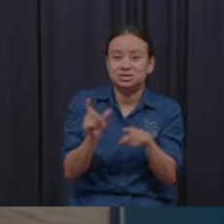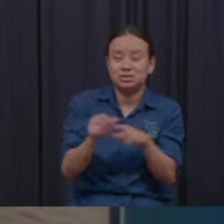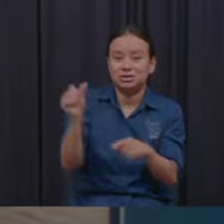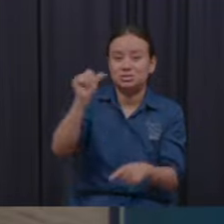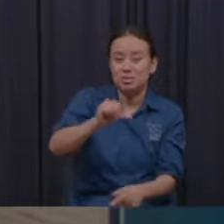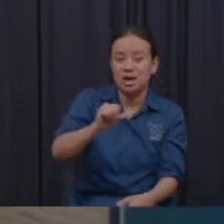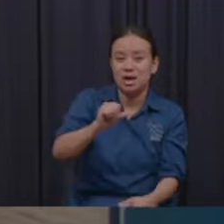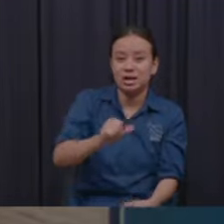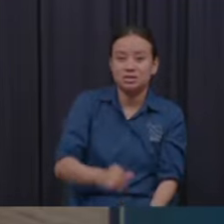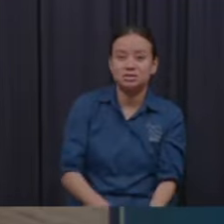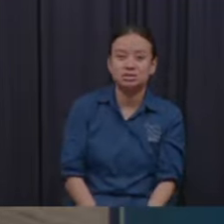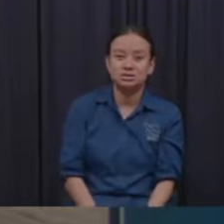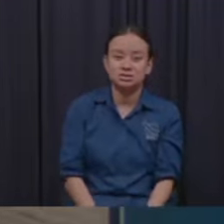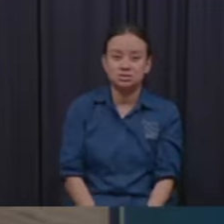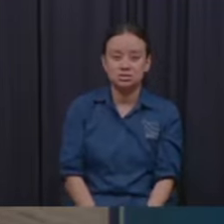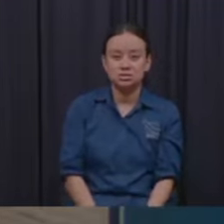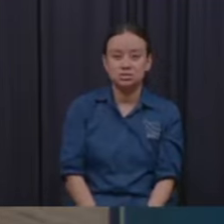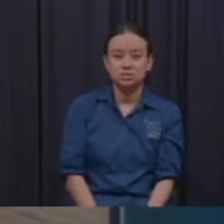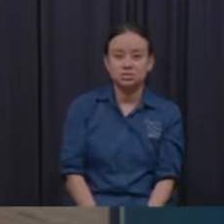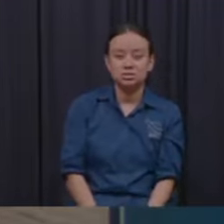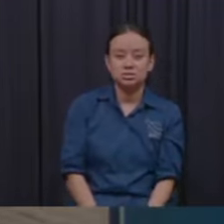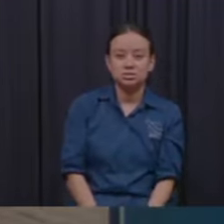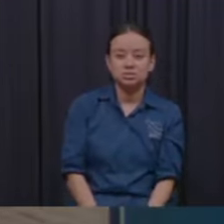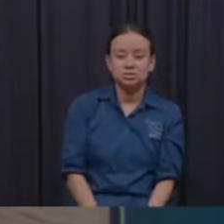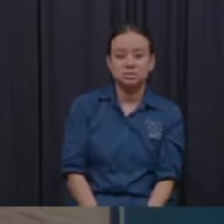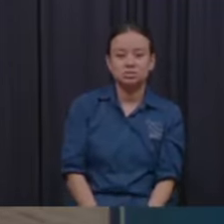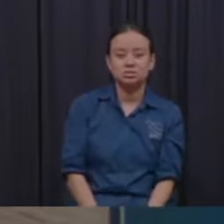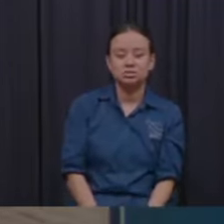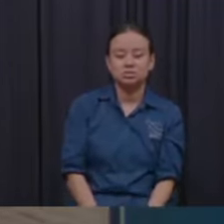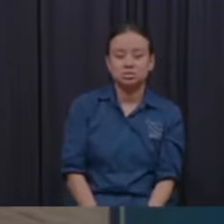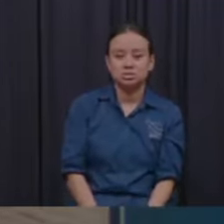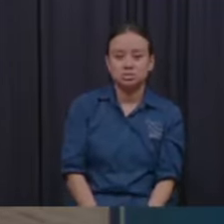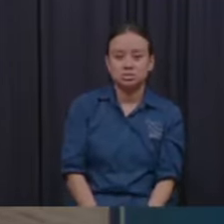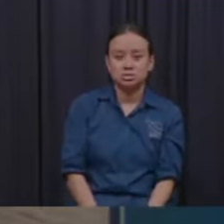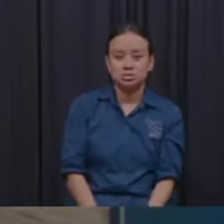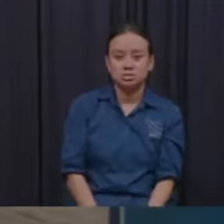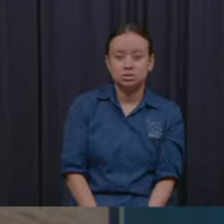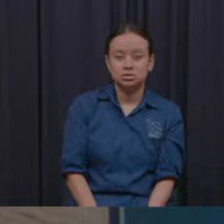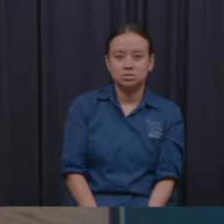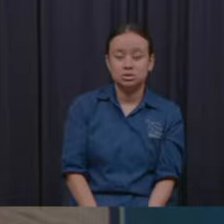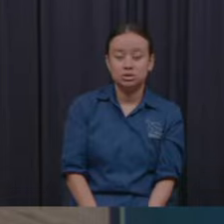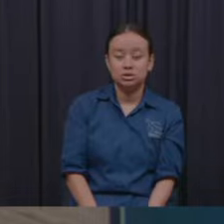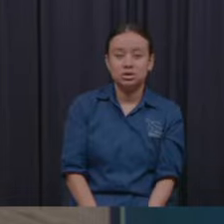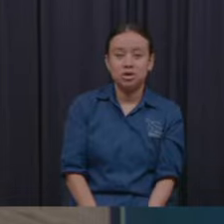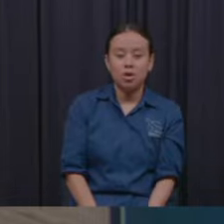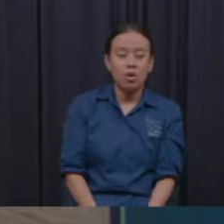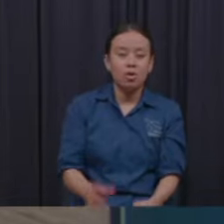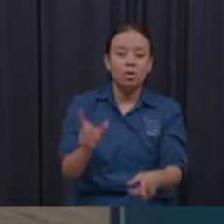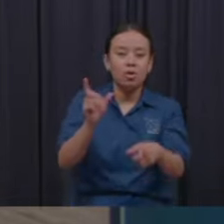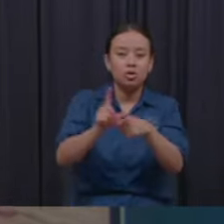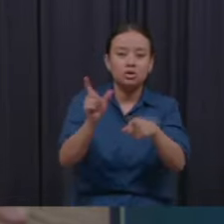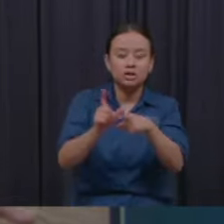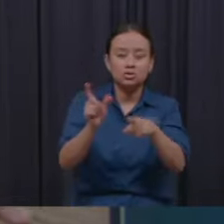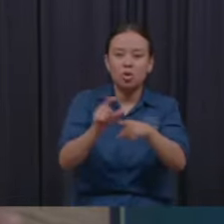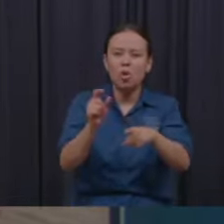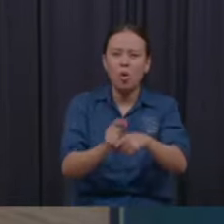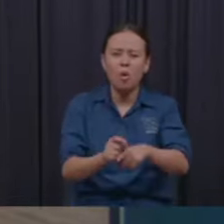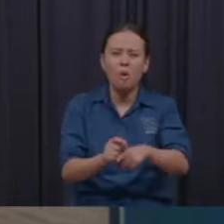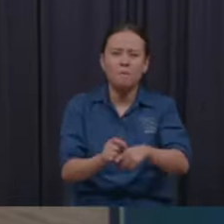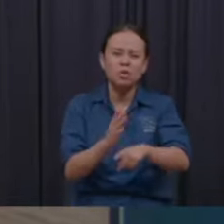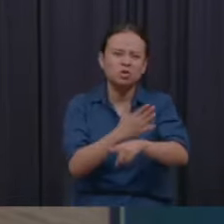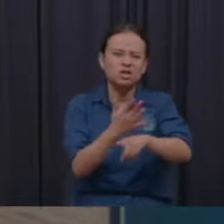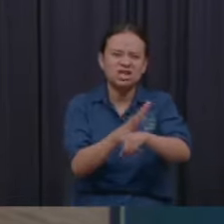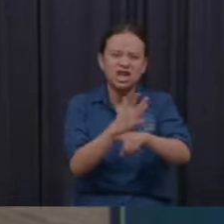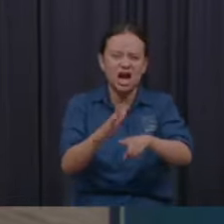lleno de fotos de rockeros allí pegados con la lengua afuera y símbolos satánicos en la mano? Y